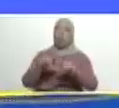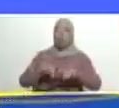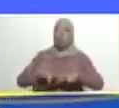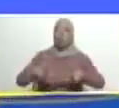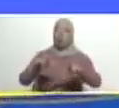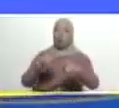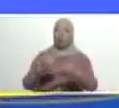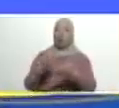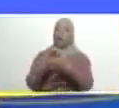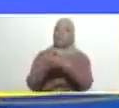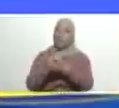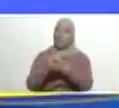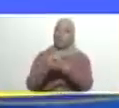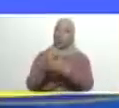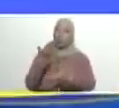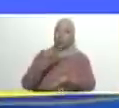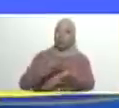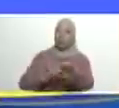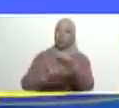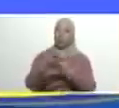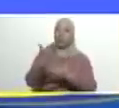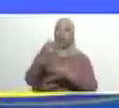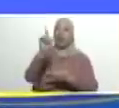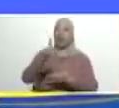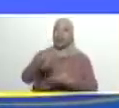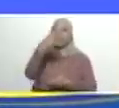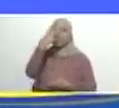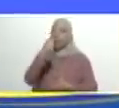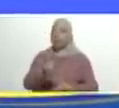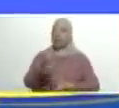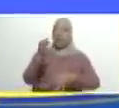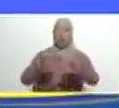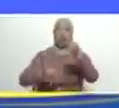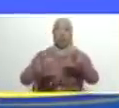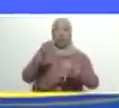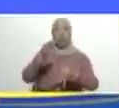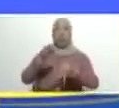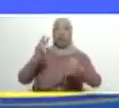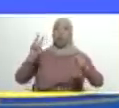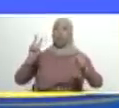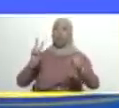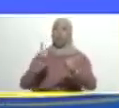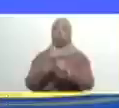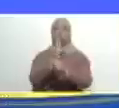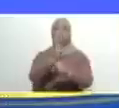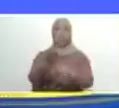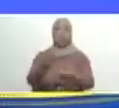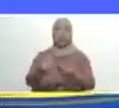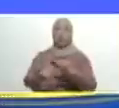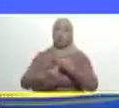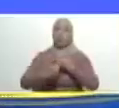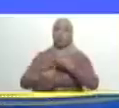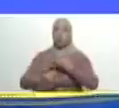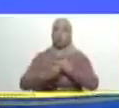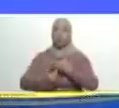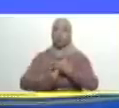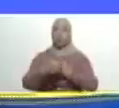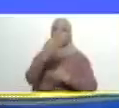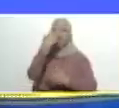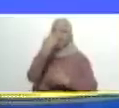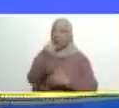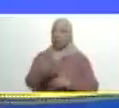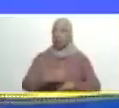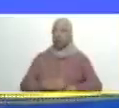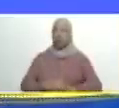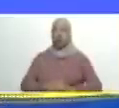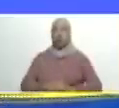entiende que la justicia, hemos sido víctimas de injusticia durante mucho tiempo y hemos entendido